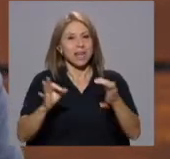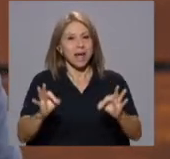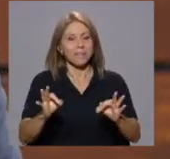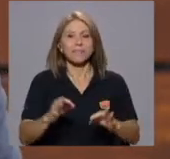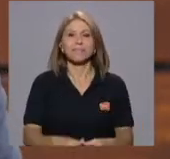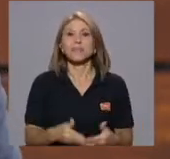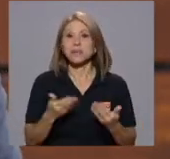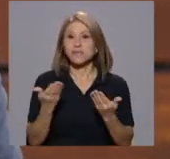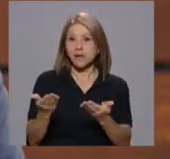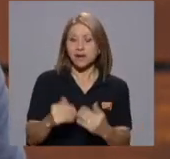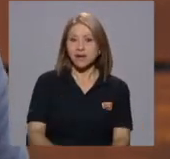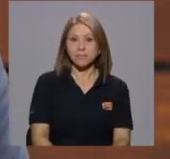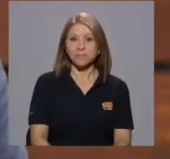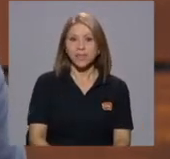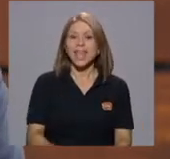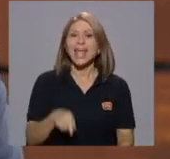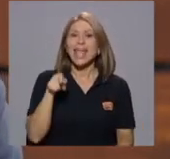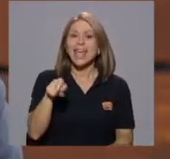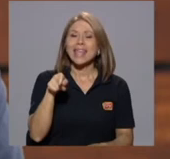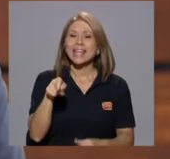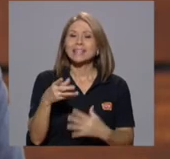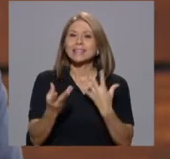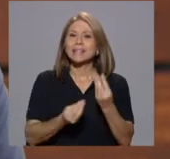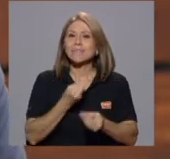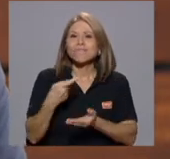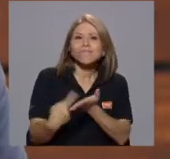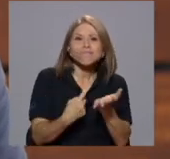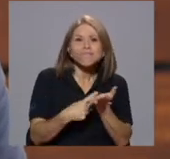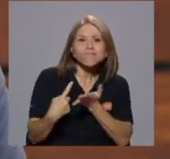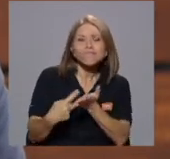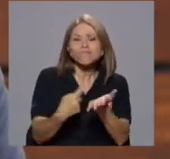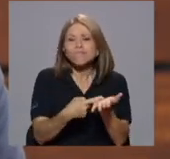Ricardo, en ese panorama tan incierto,